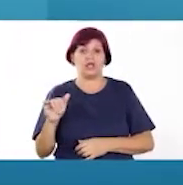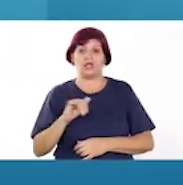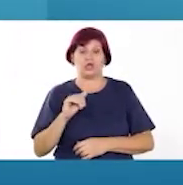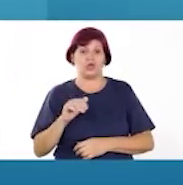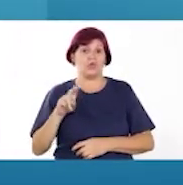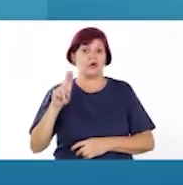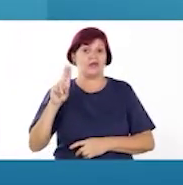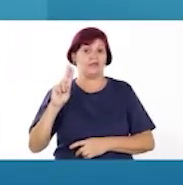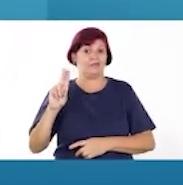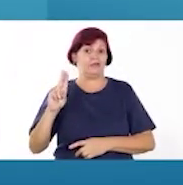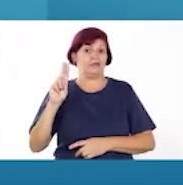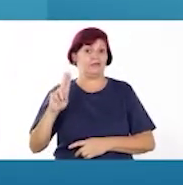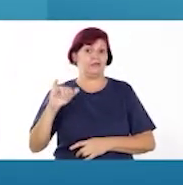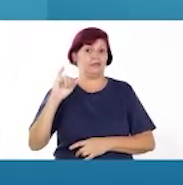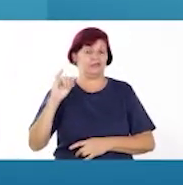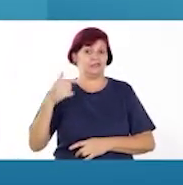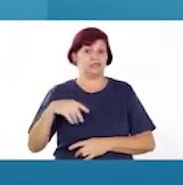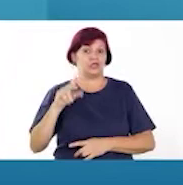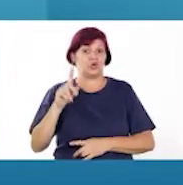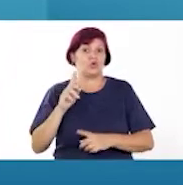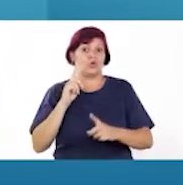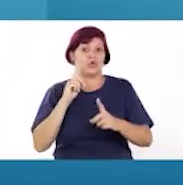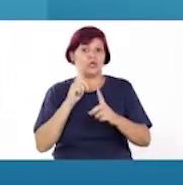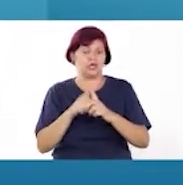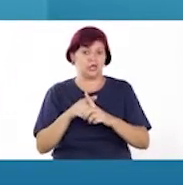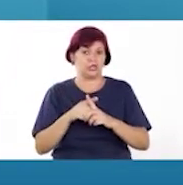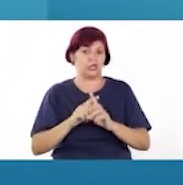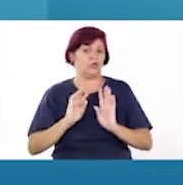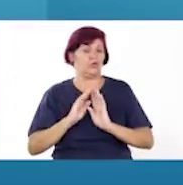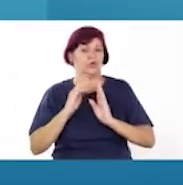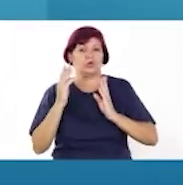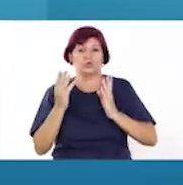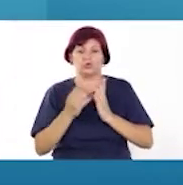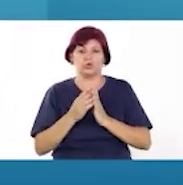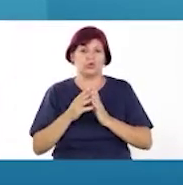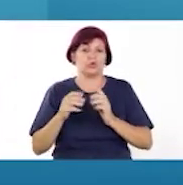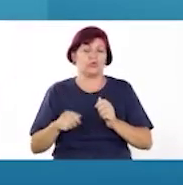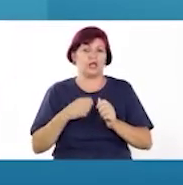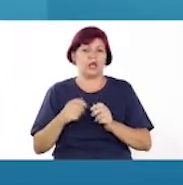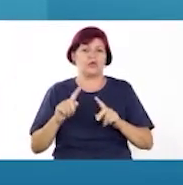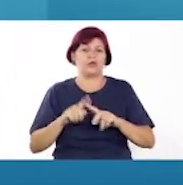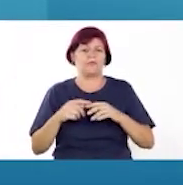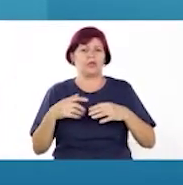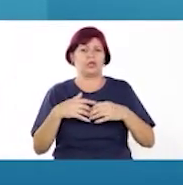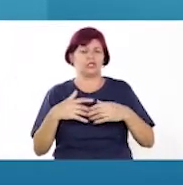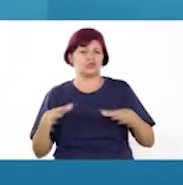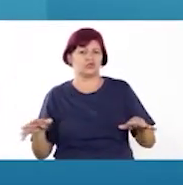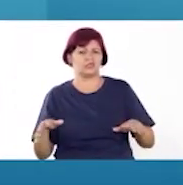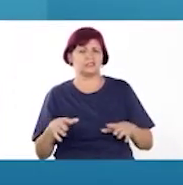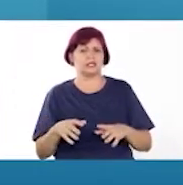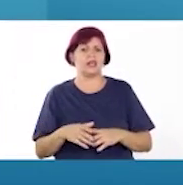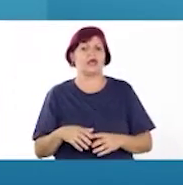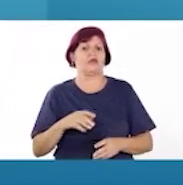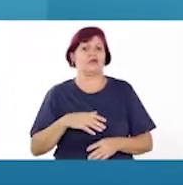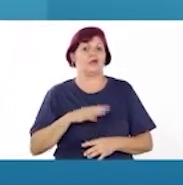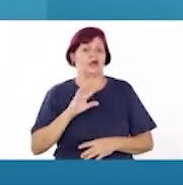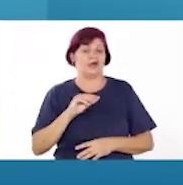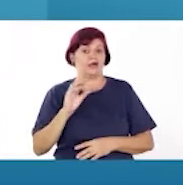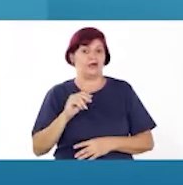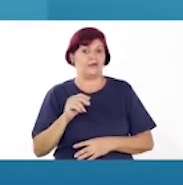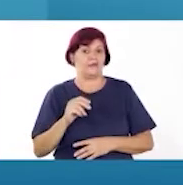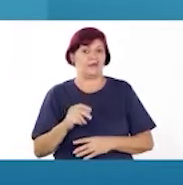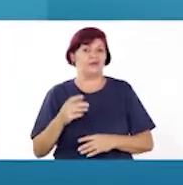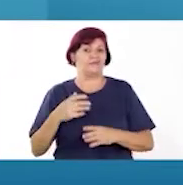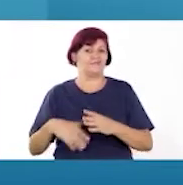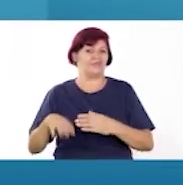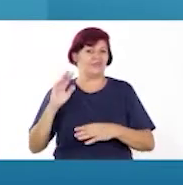julio, precisar sus objetivos, la pertinencia de las acciones y el porqué de su desenlace. Destacar